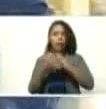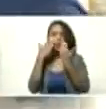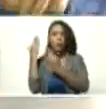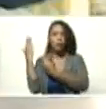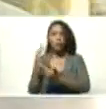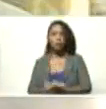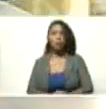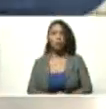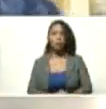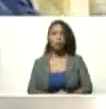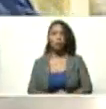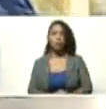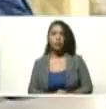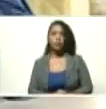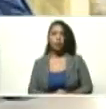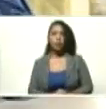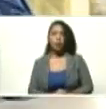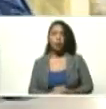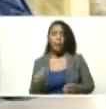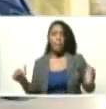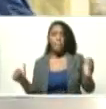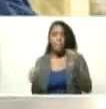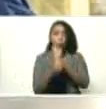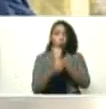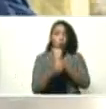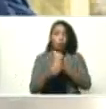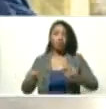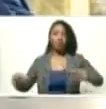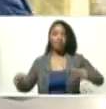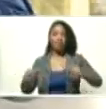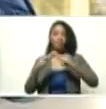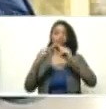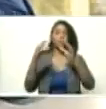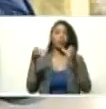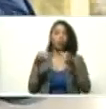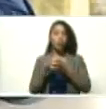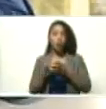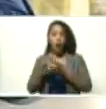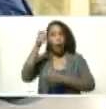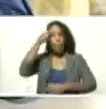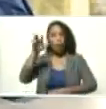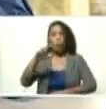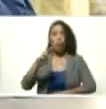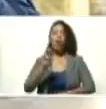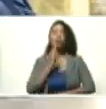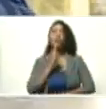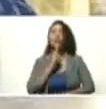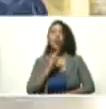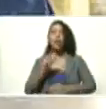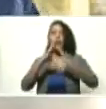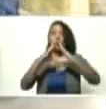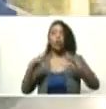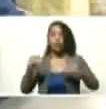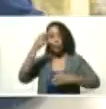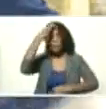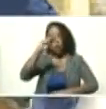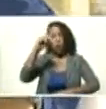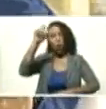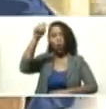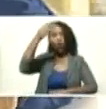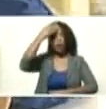y encontrarnos con el pueblo de Honduras, de Nicaragua, de México, de